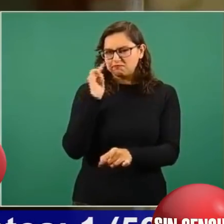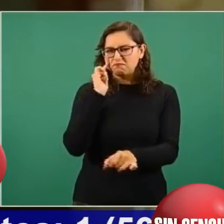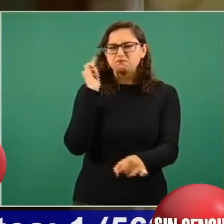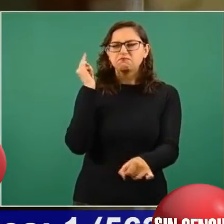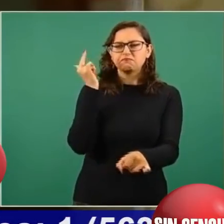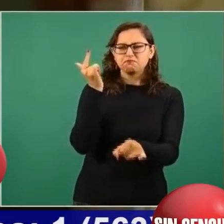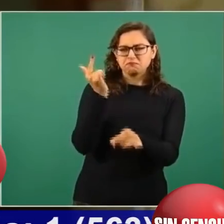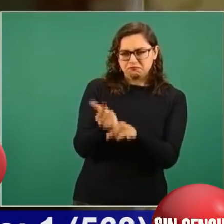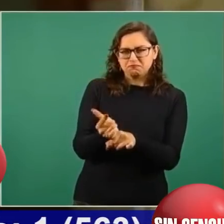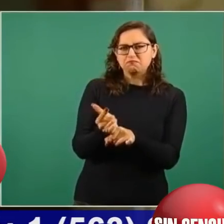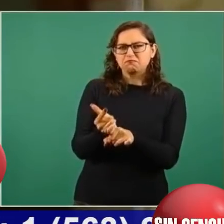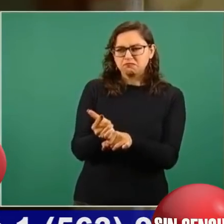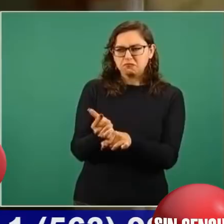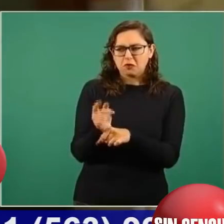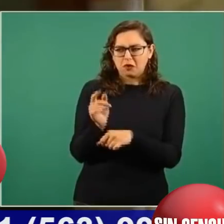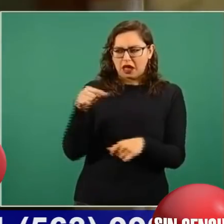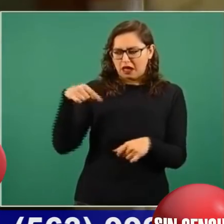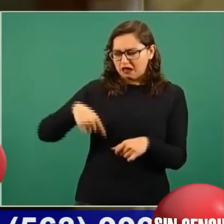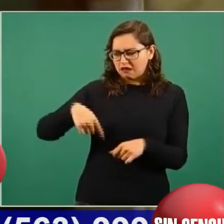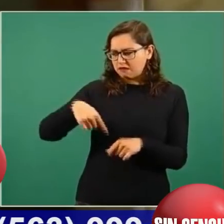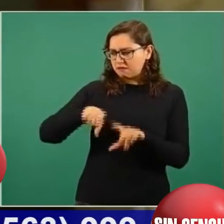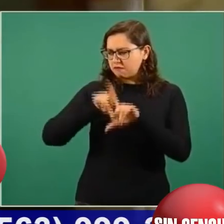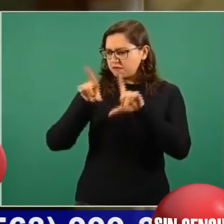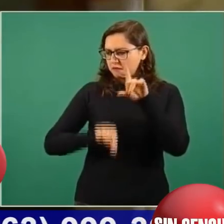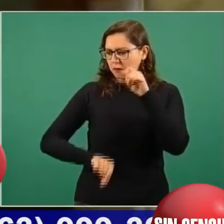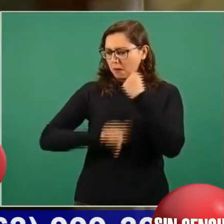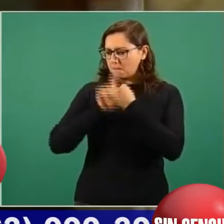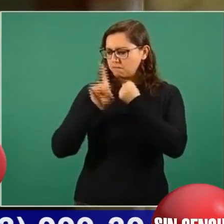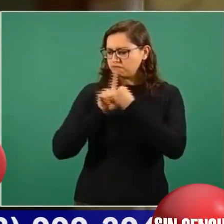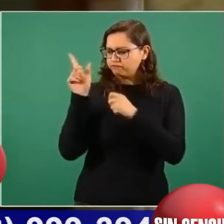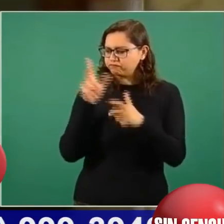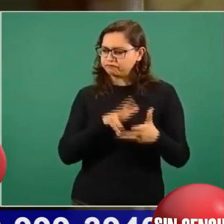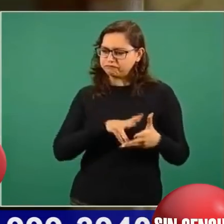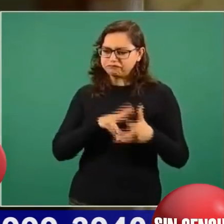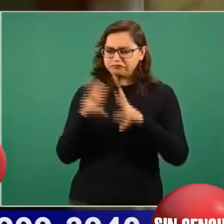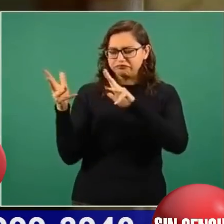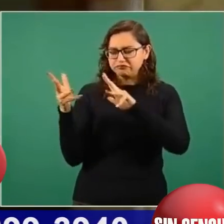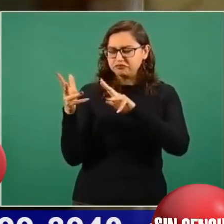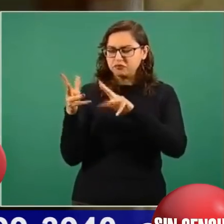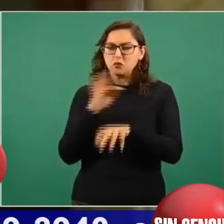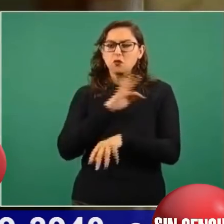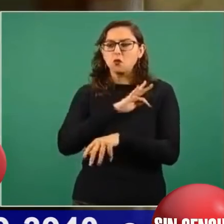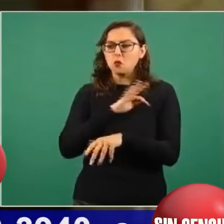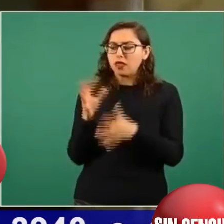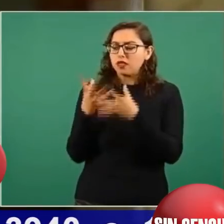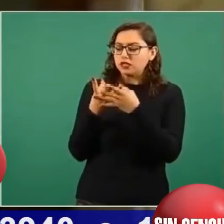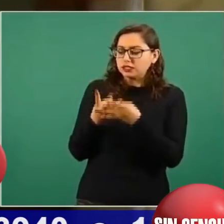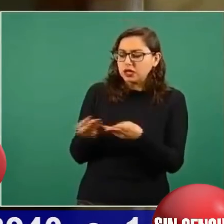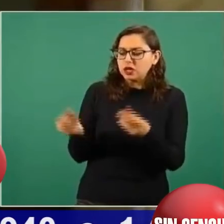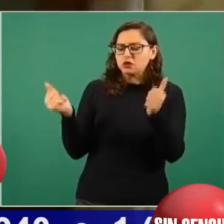tantos problemas que tenemos, y creo que un punto importante es la educación.